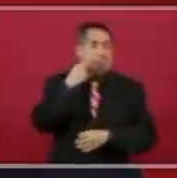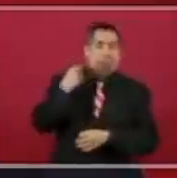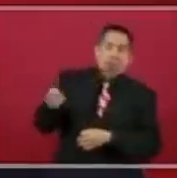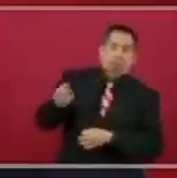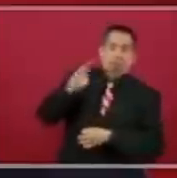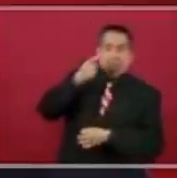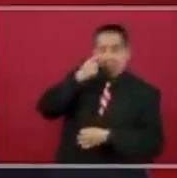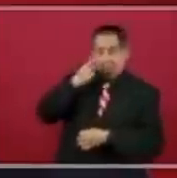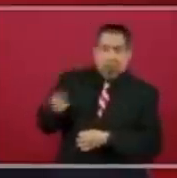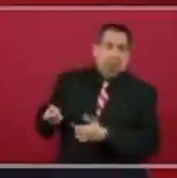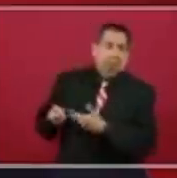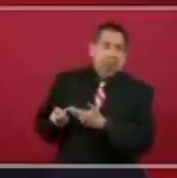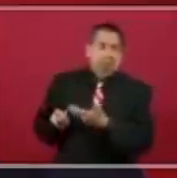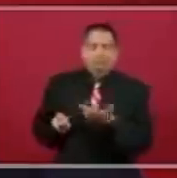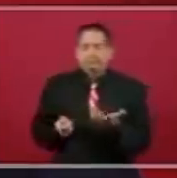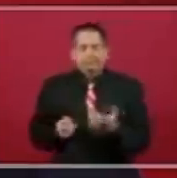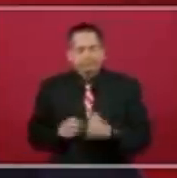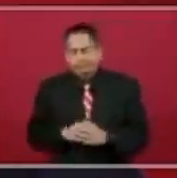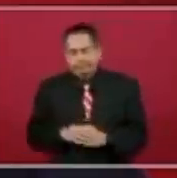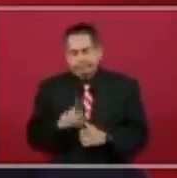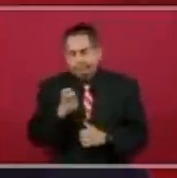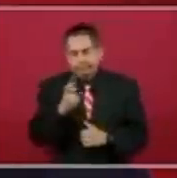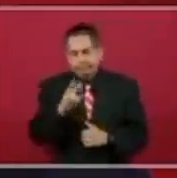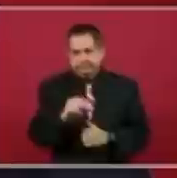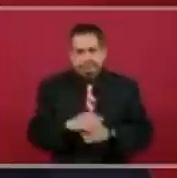que ya